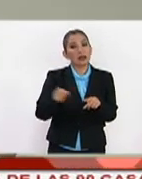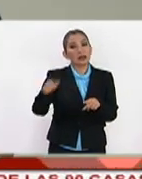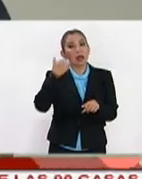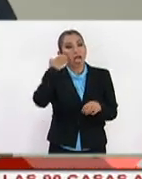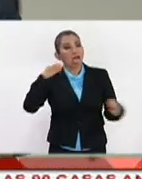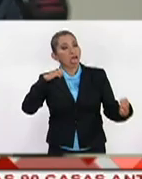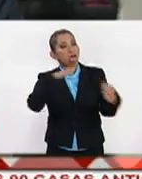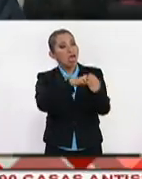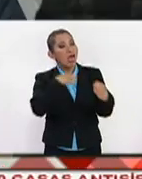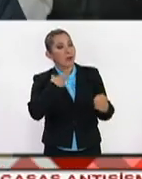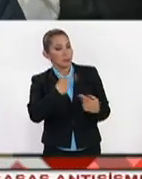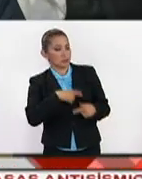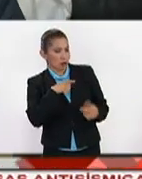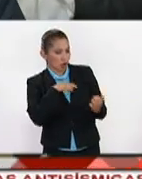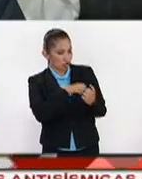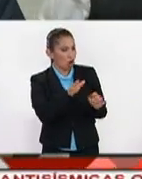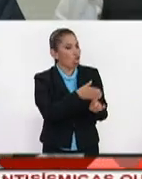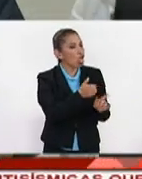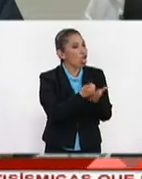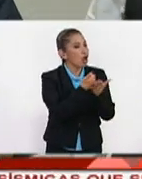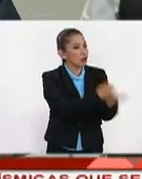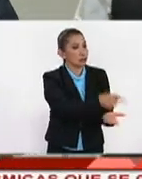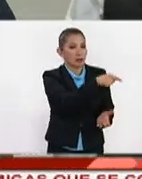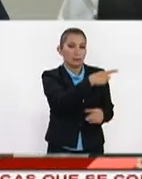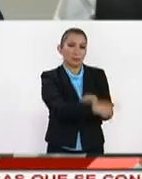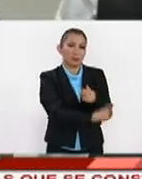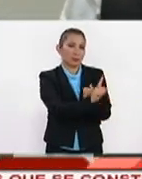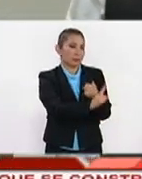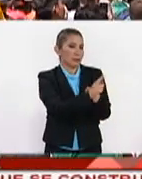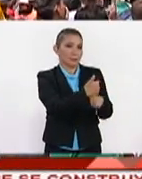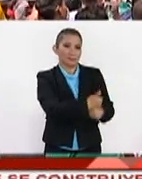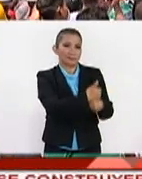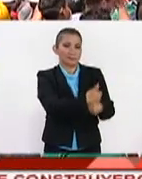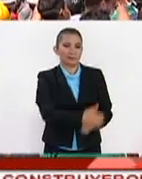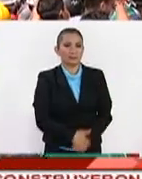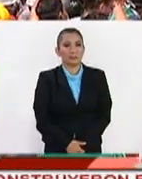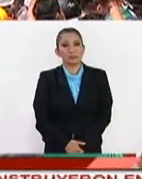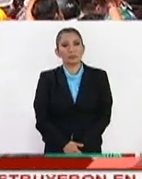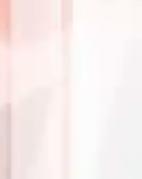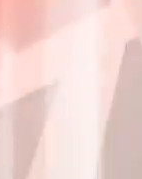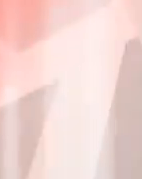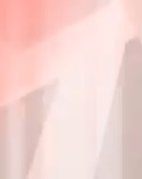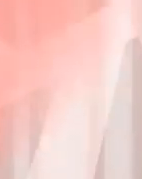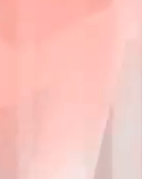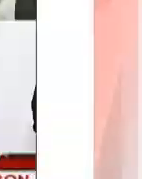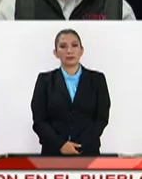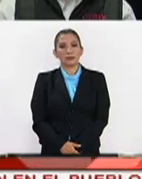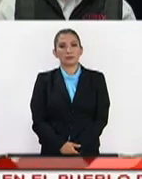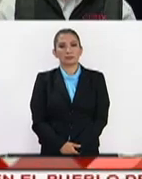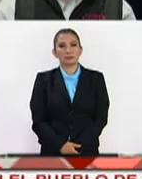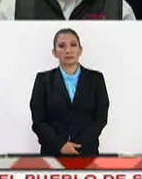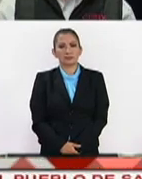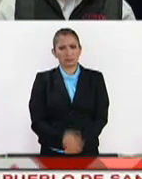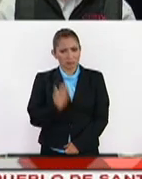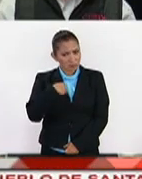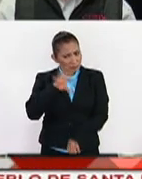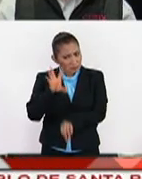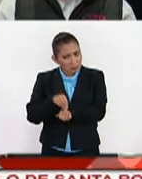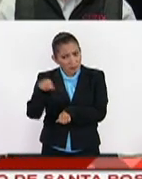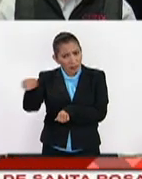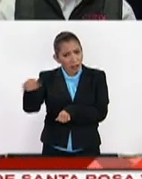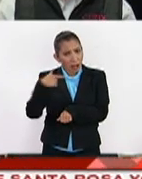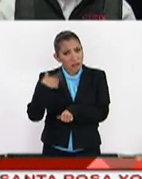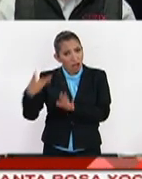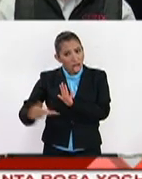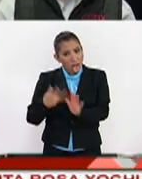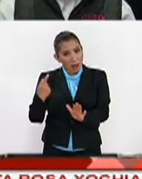quieran engañar a damnificados que están atravesando una situación difícil. No vamos a permitir que